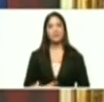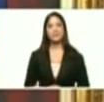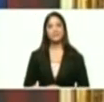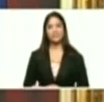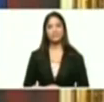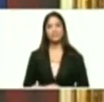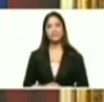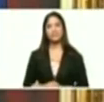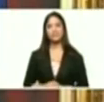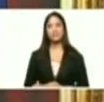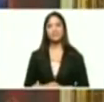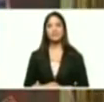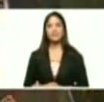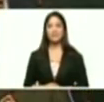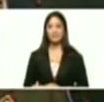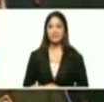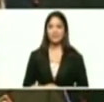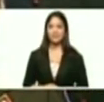compañero,